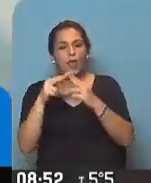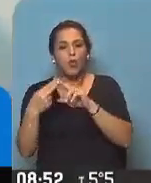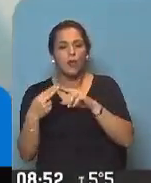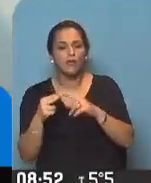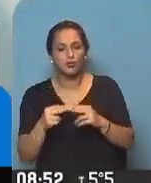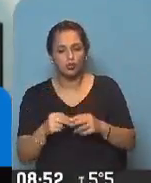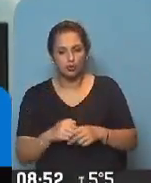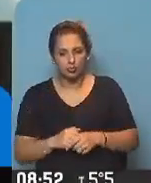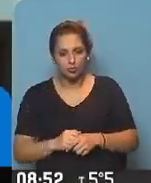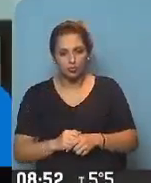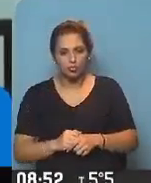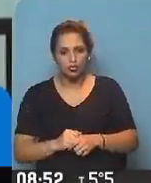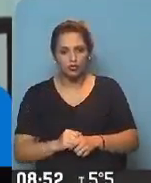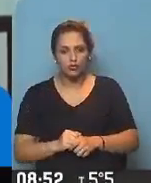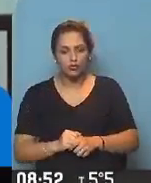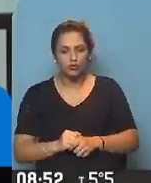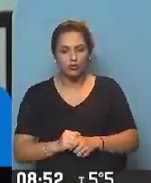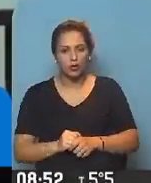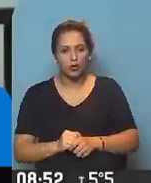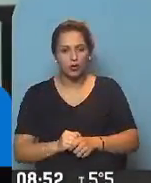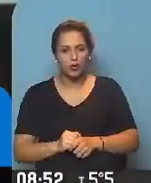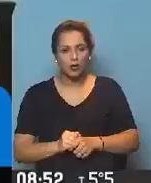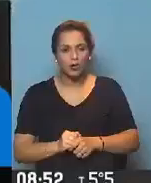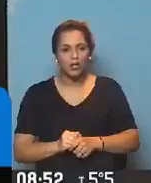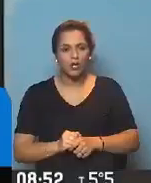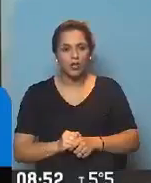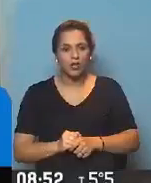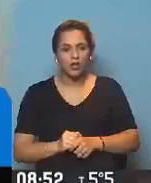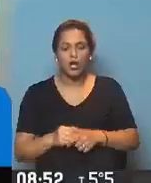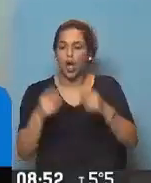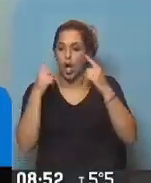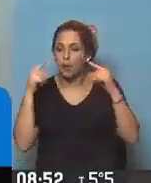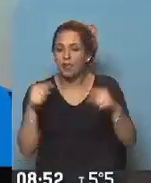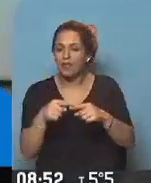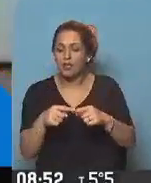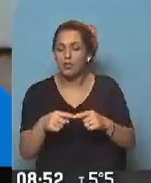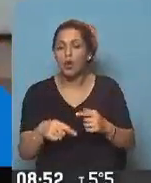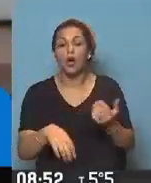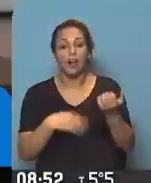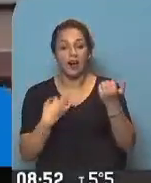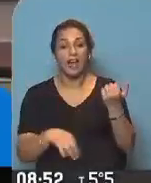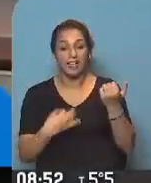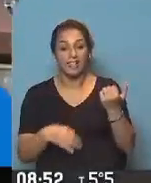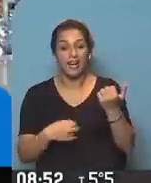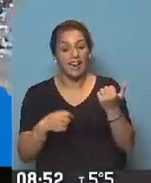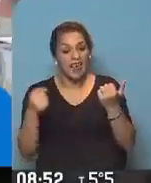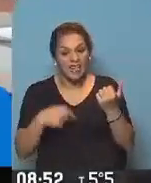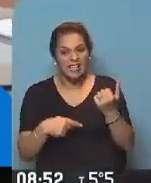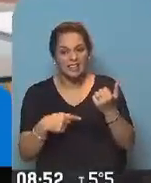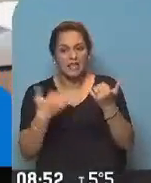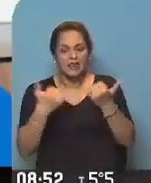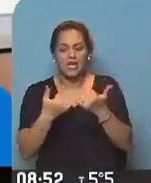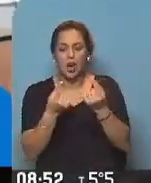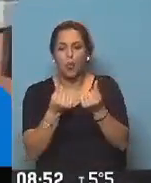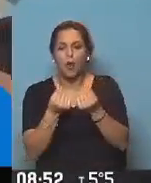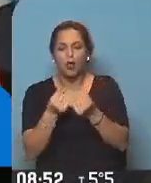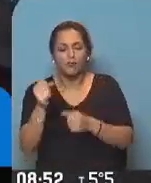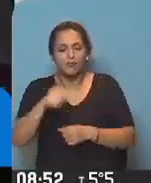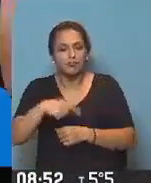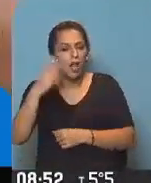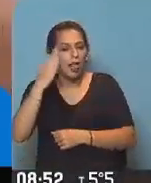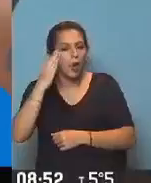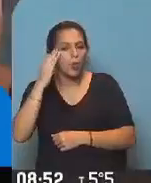que gira alrededor de un instrumento que simboliza valores muy arraigados de la cultura nacional